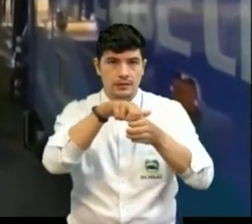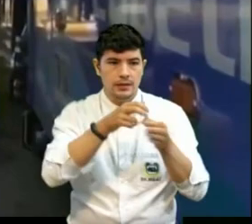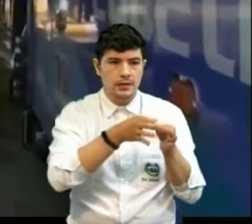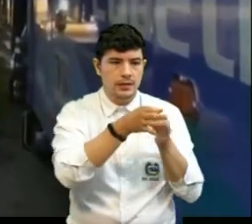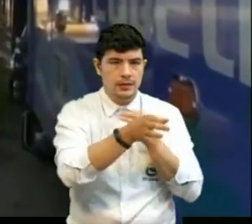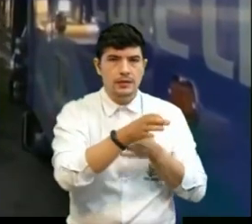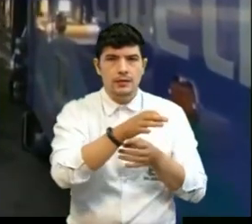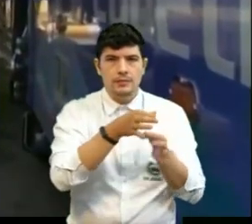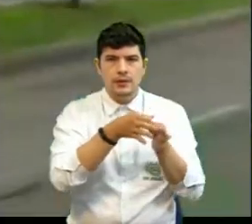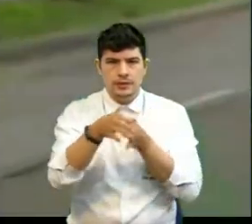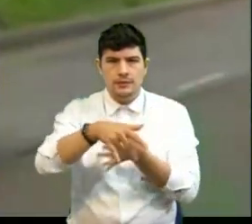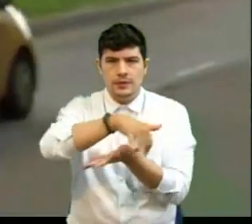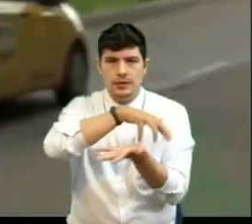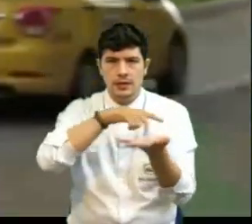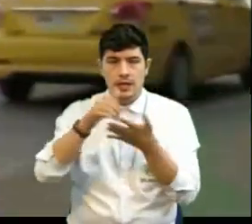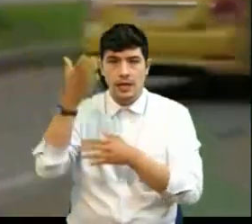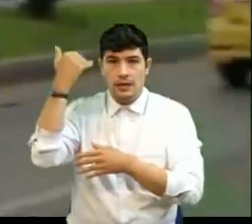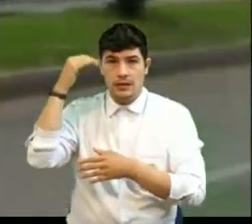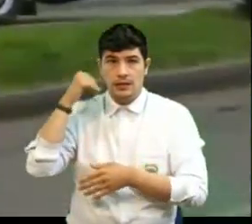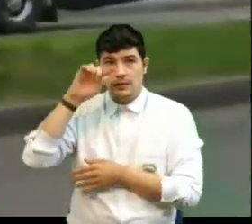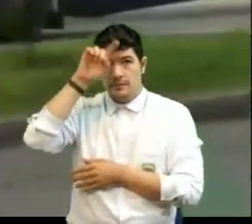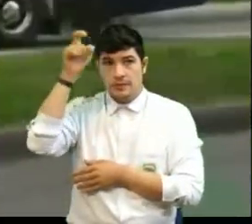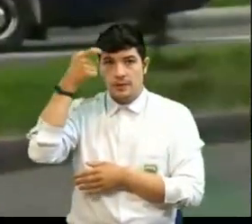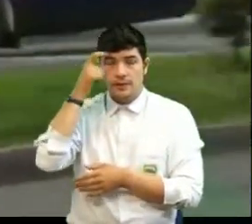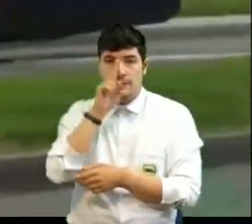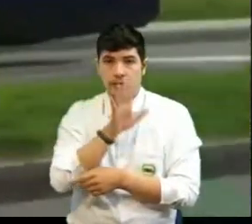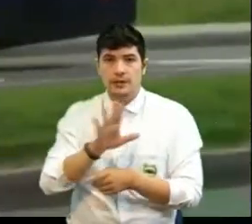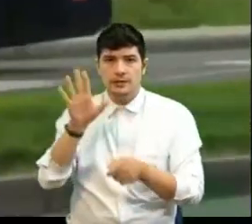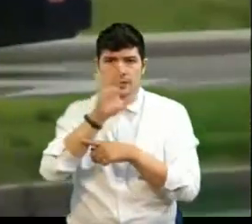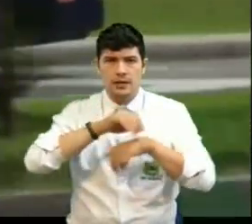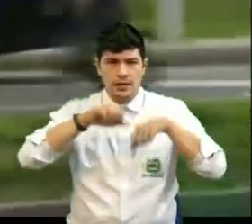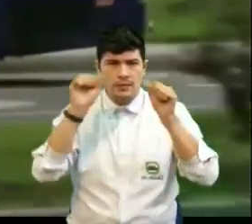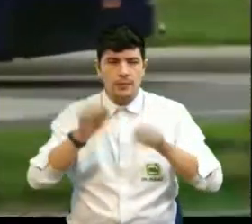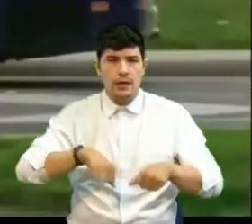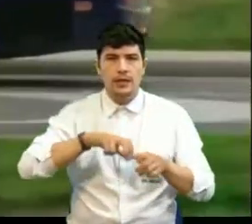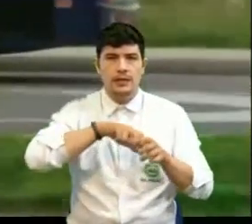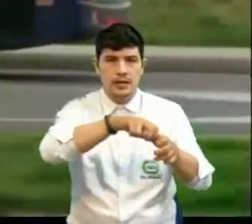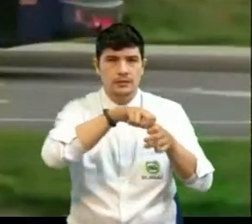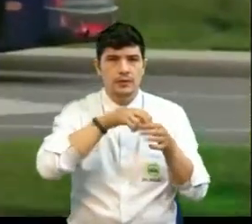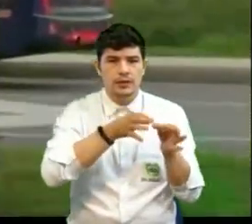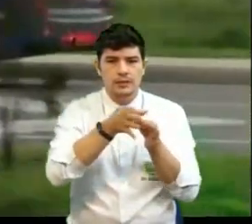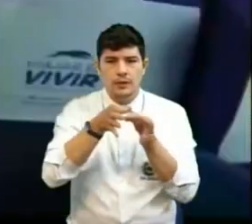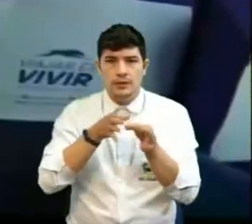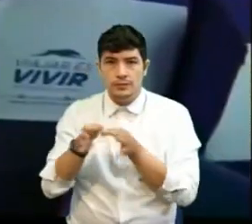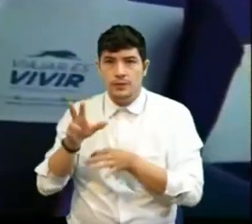de Santander, luego de que el gobierno nacional autorizara el transporte terrestre en municipios no COVID.